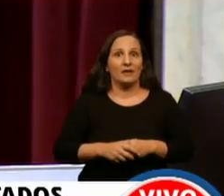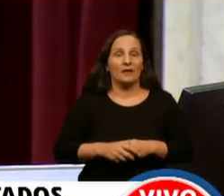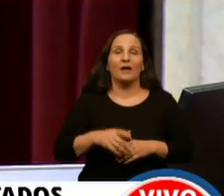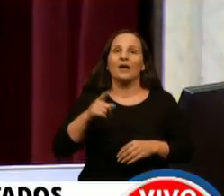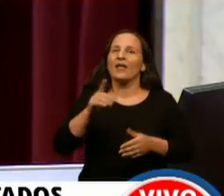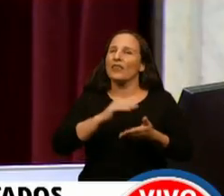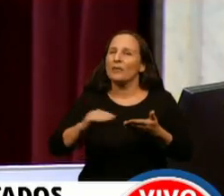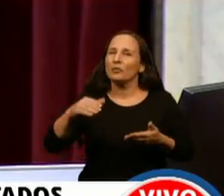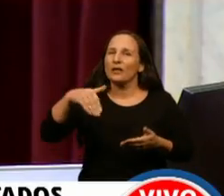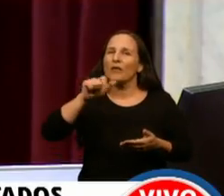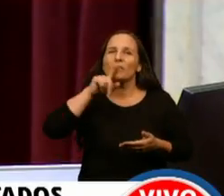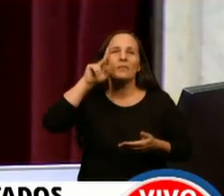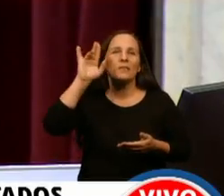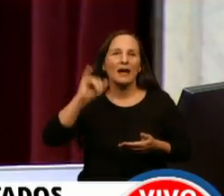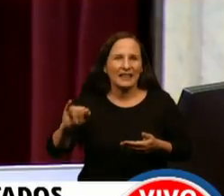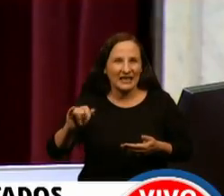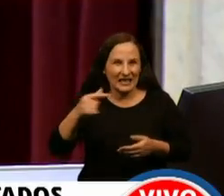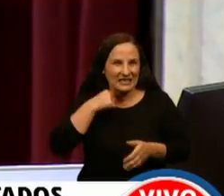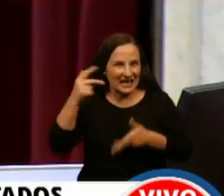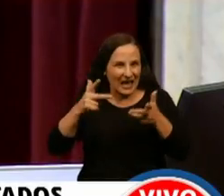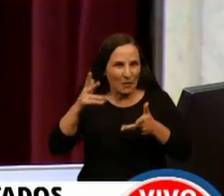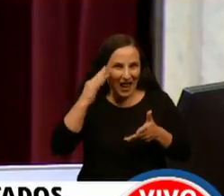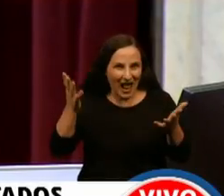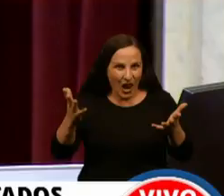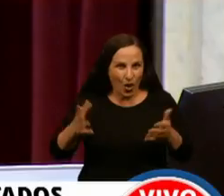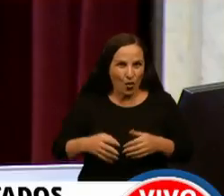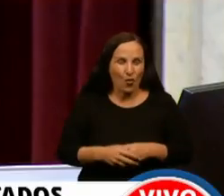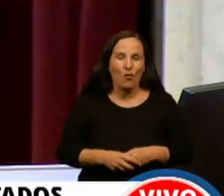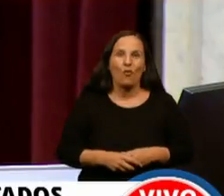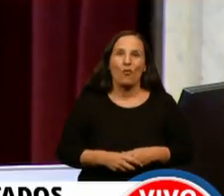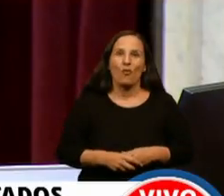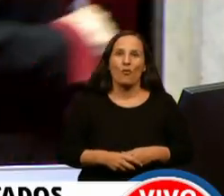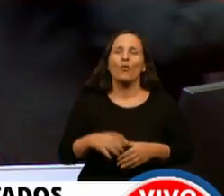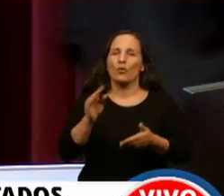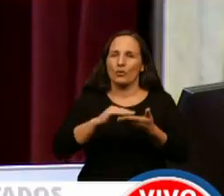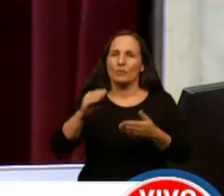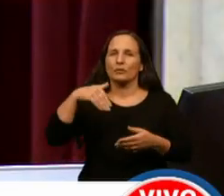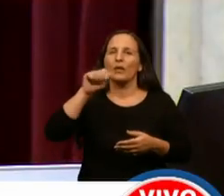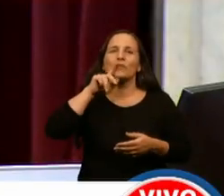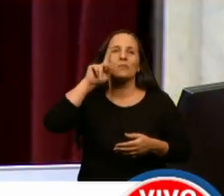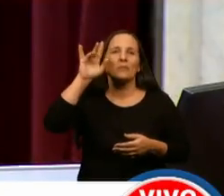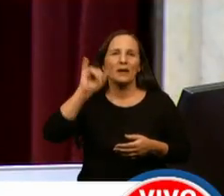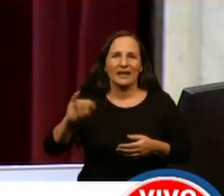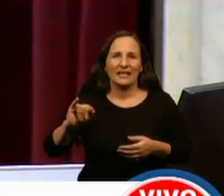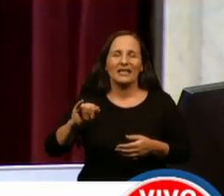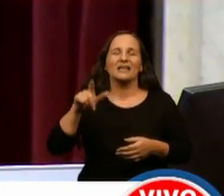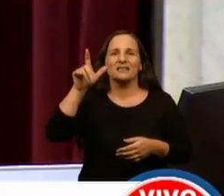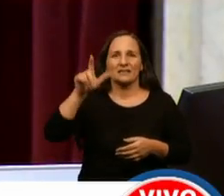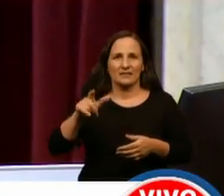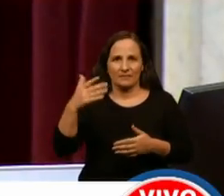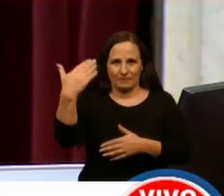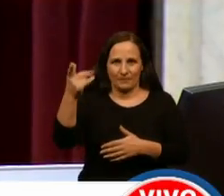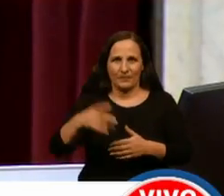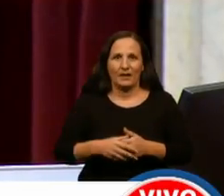diputado martínez me pidió la palabra por algo diputado martínez en el uso de la palabra